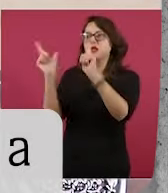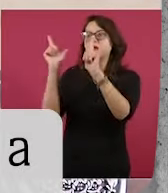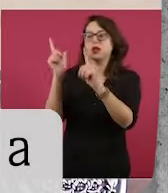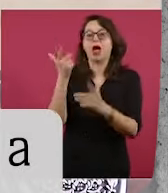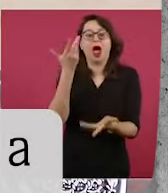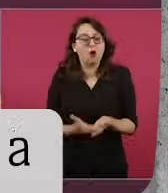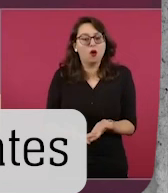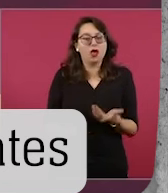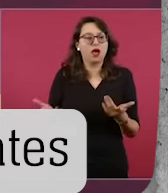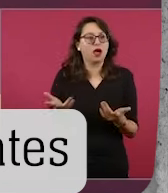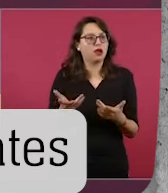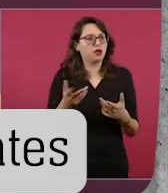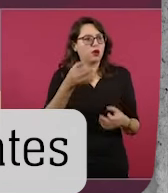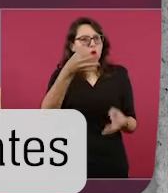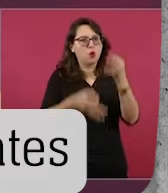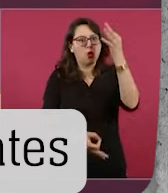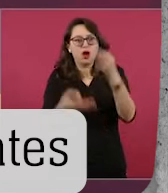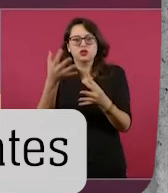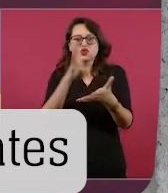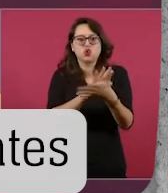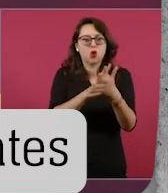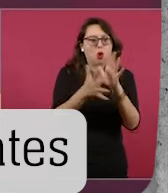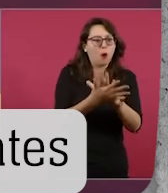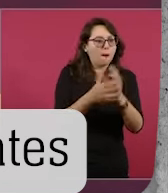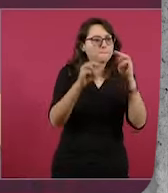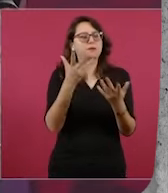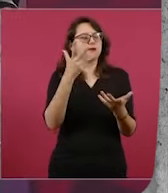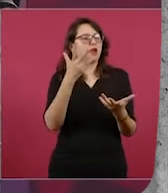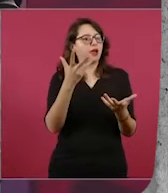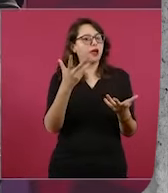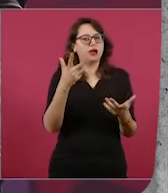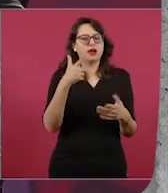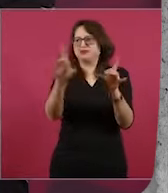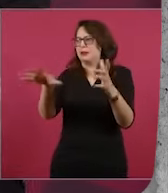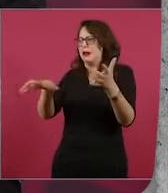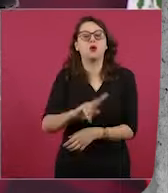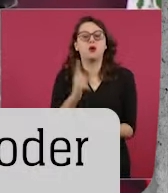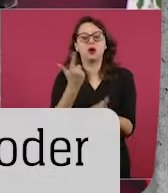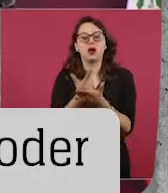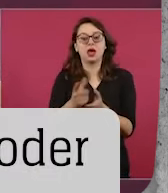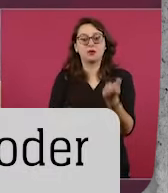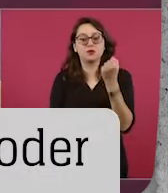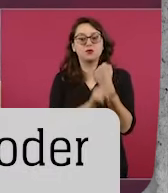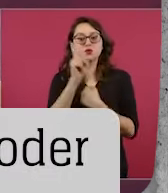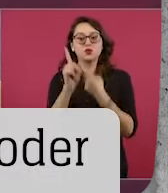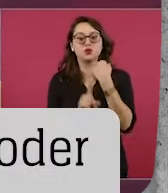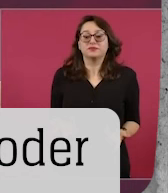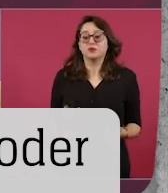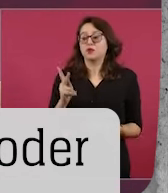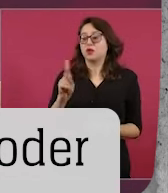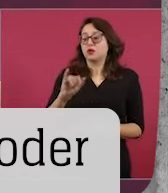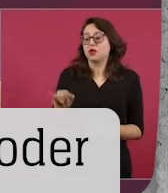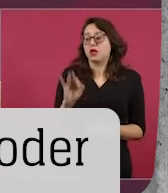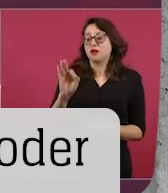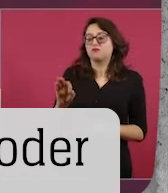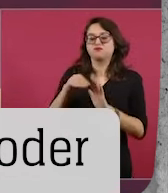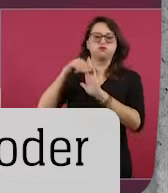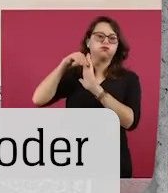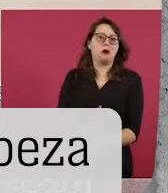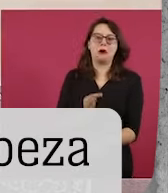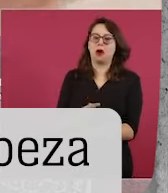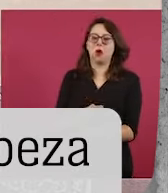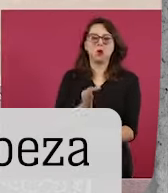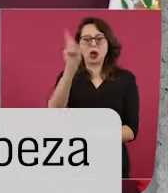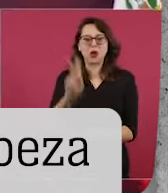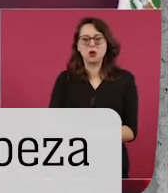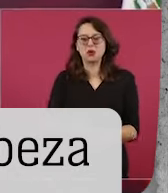a liberar a presuntos delincuentes y empiezan a degradar aún más el Poder